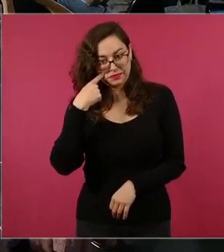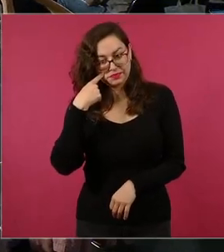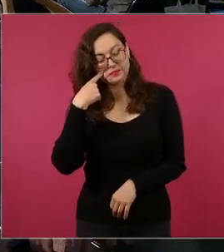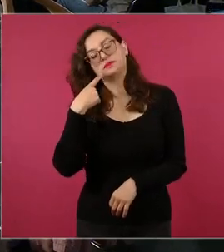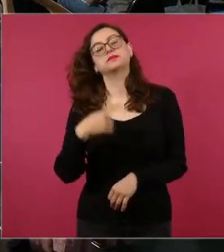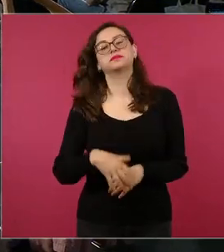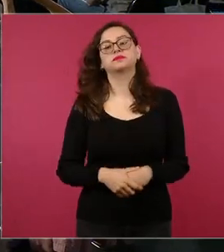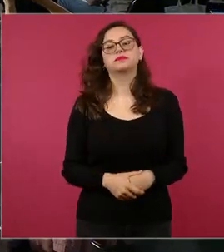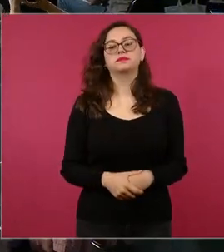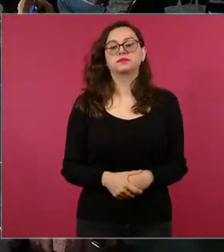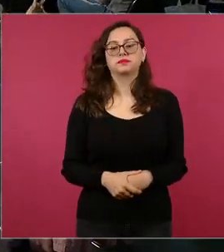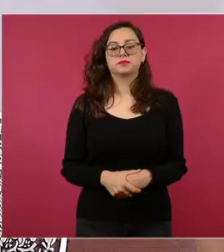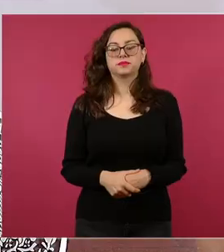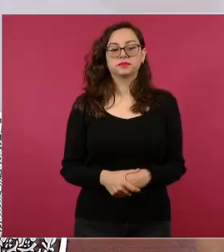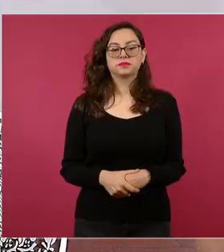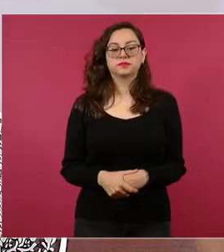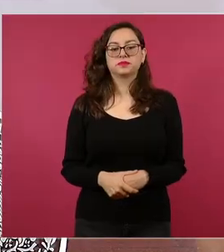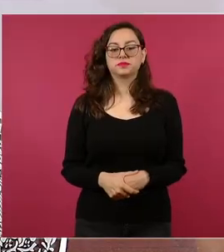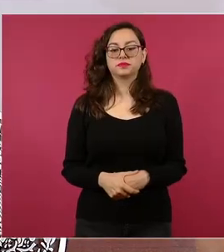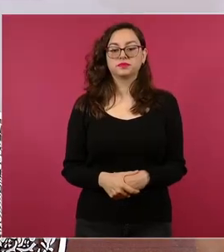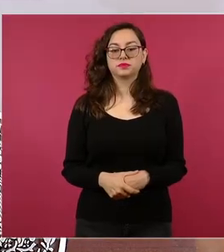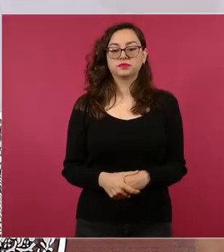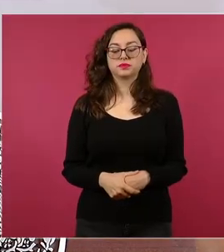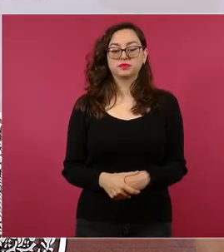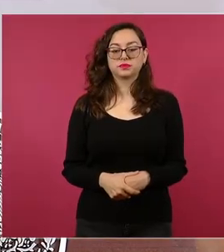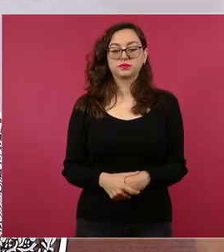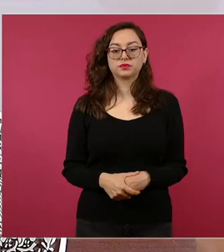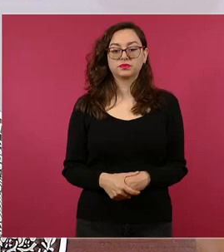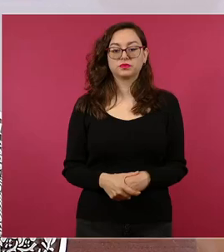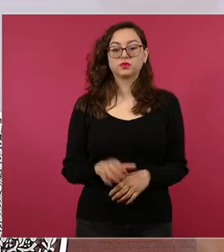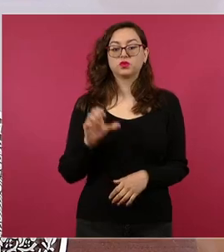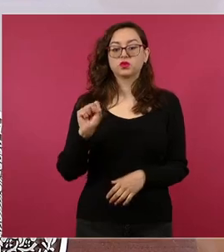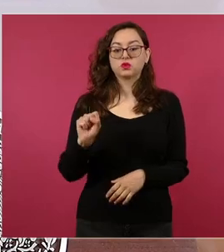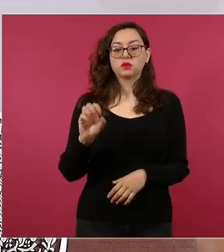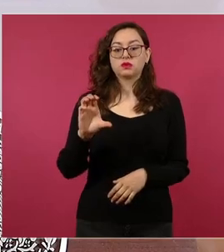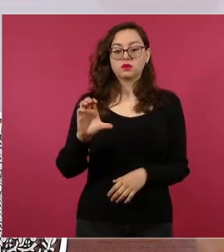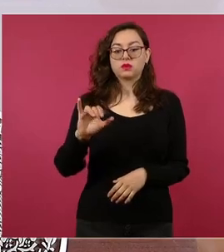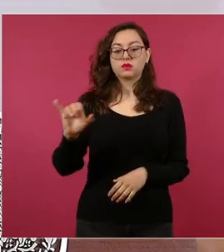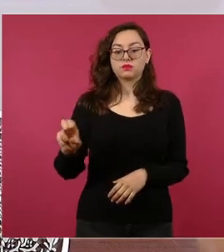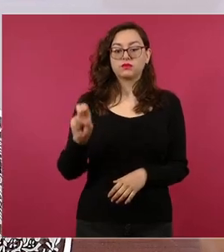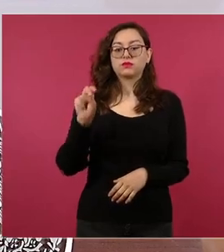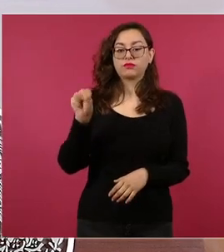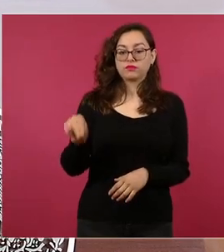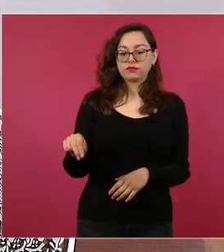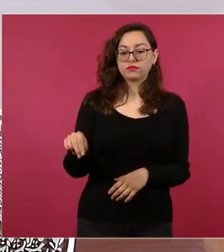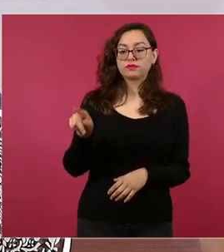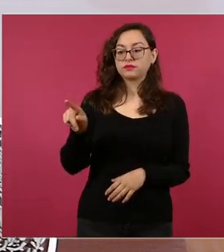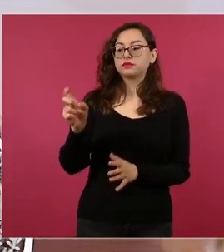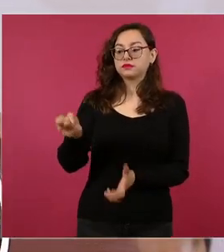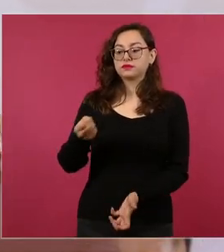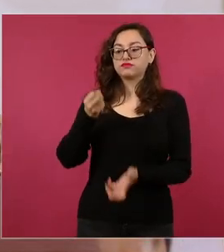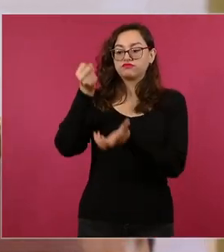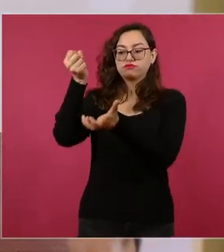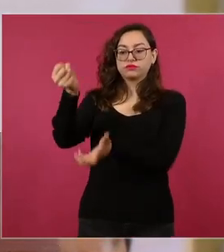Para todo el personal, ¿no? Sí, pero eso es de la Suprema Corte. Ah, de la Suprema Corte. Sí, ese es el